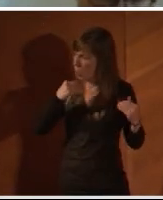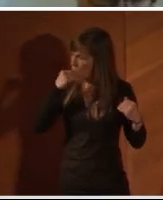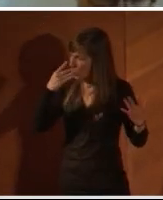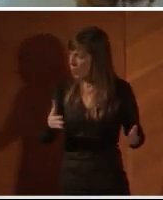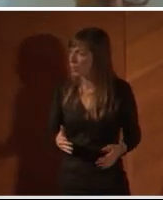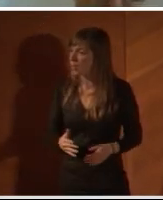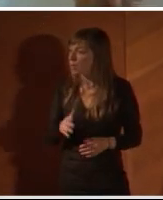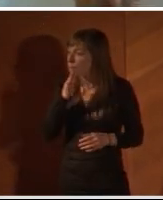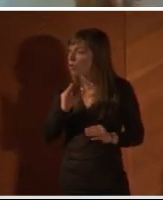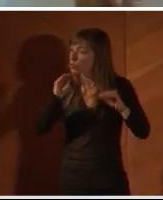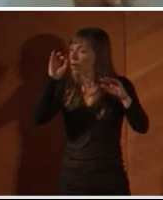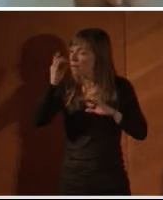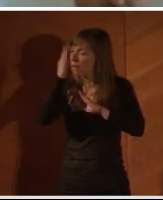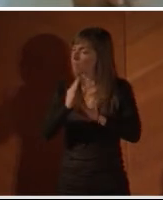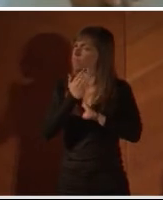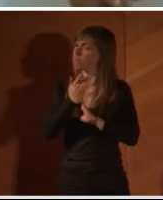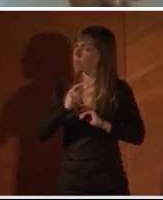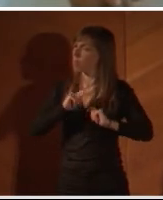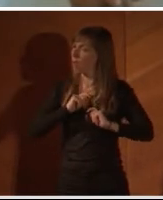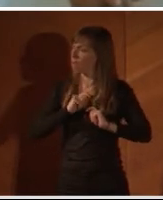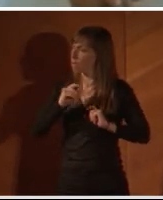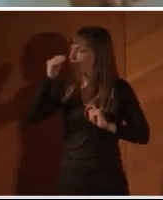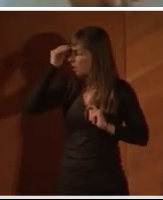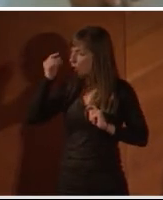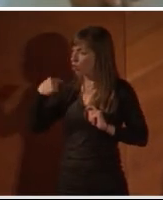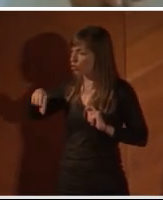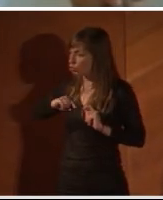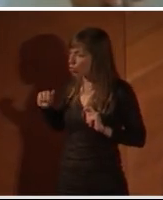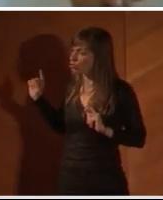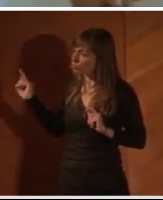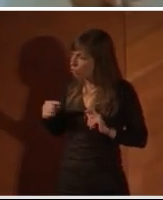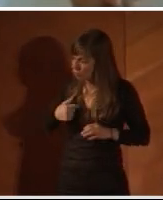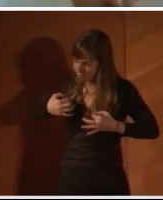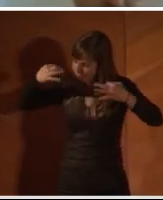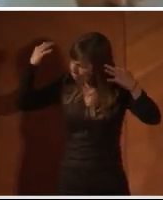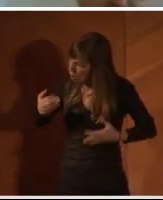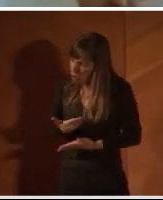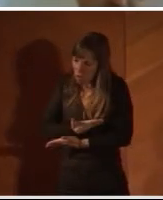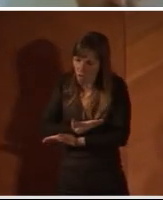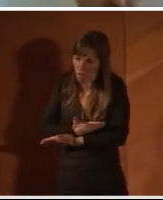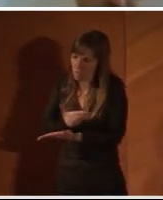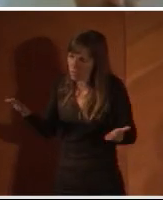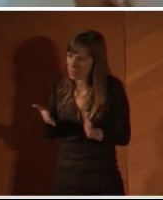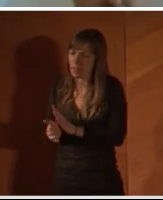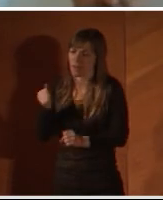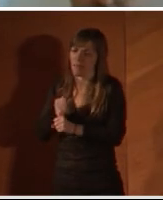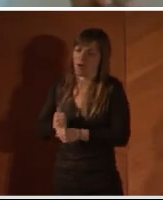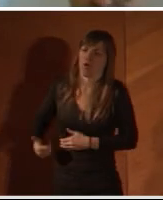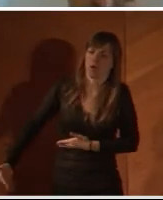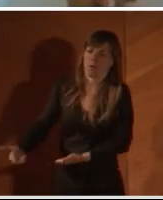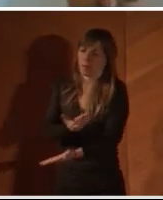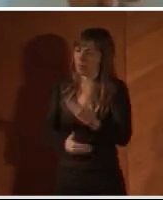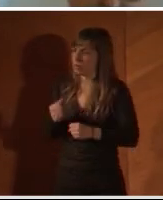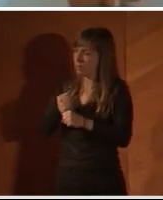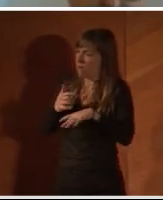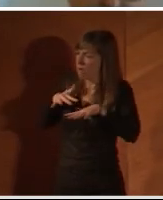a hacer realidad pues aquello en lo que yo creo que todos y todas las que estamos aquí creemos, ¿no?, que es como el trabajo colaborativo, el trabajar en red,